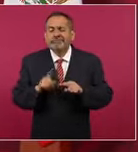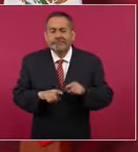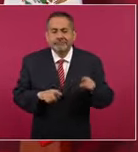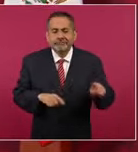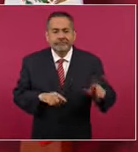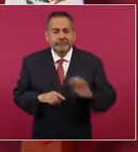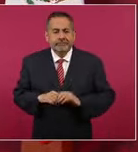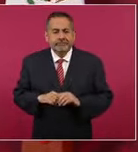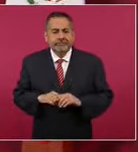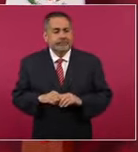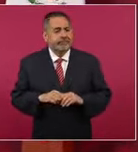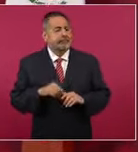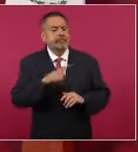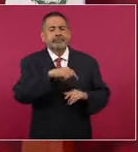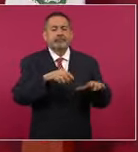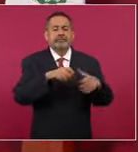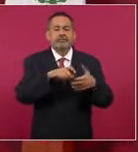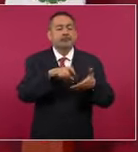los que habían comprado